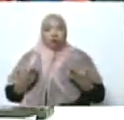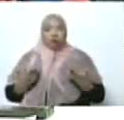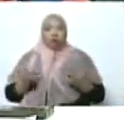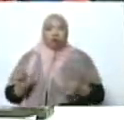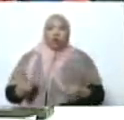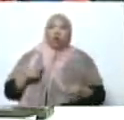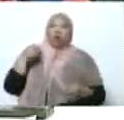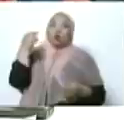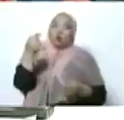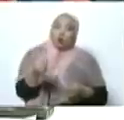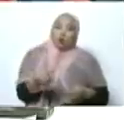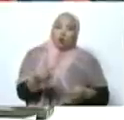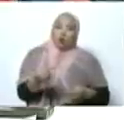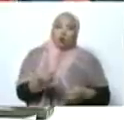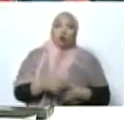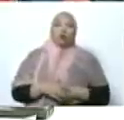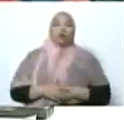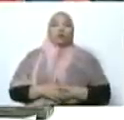Luego,